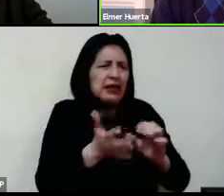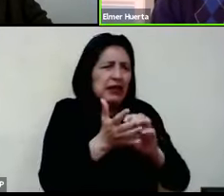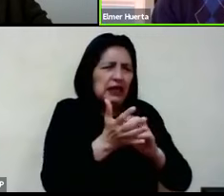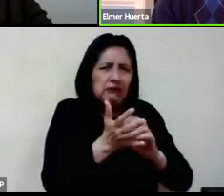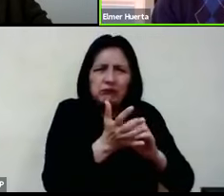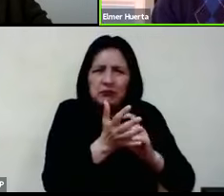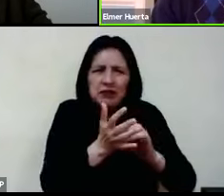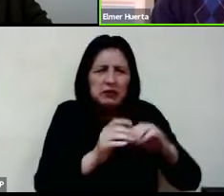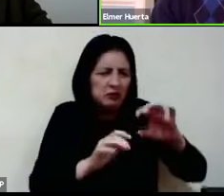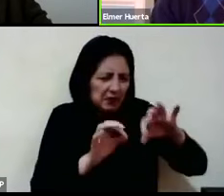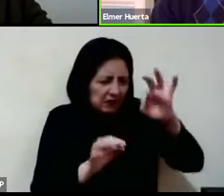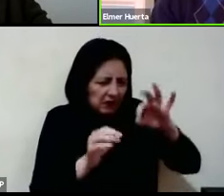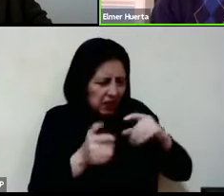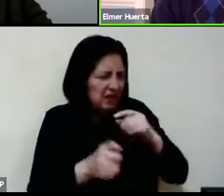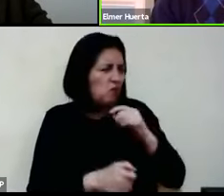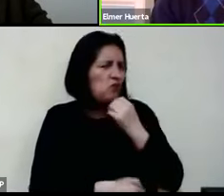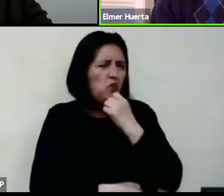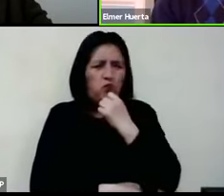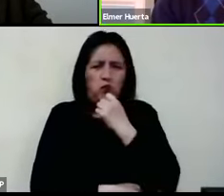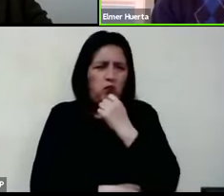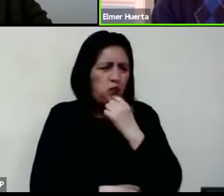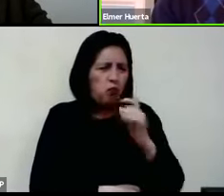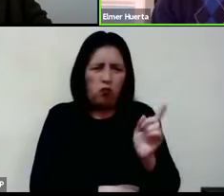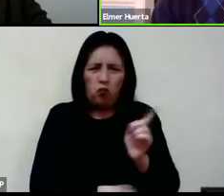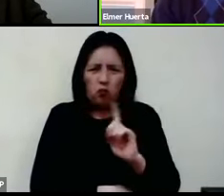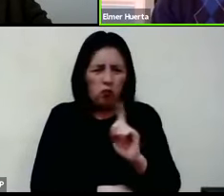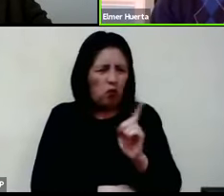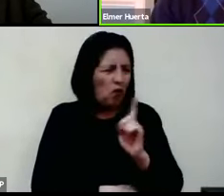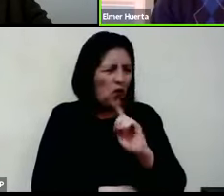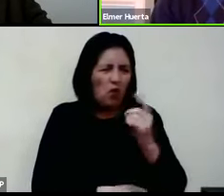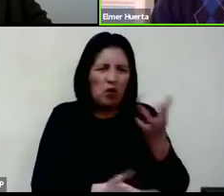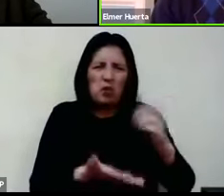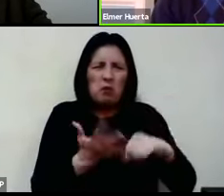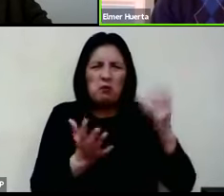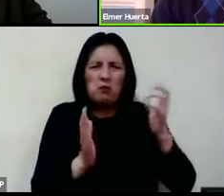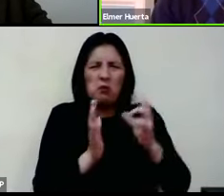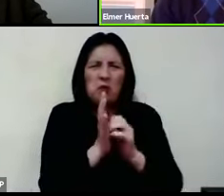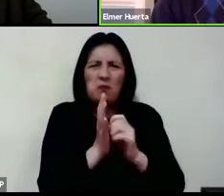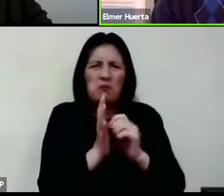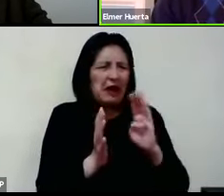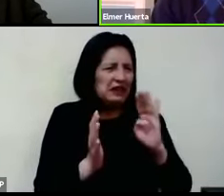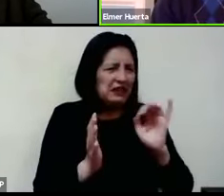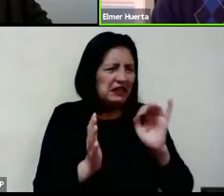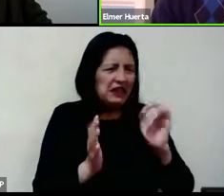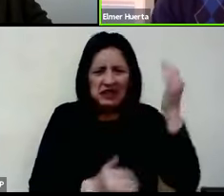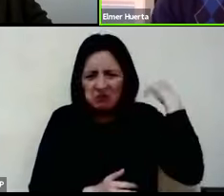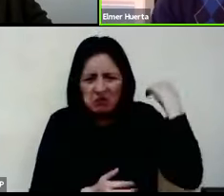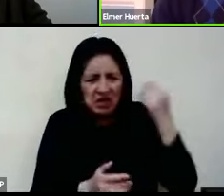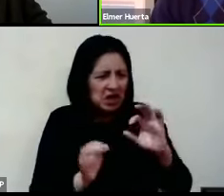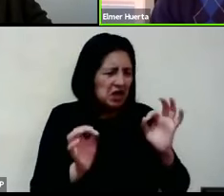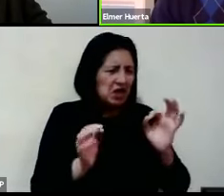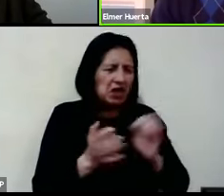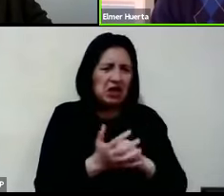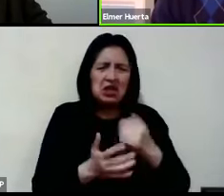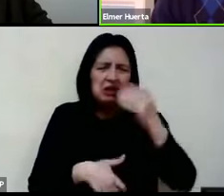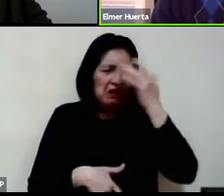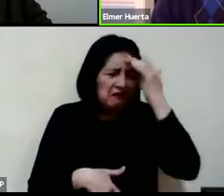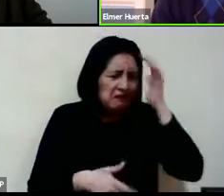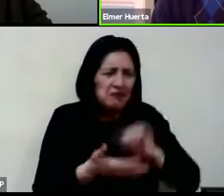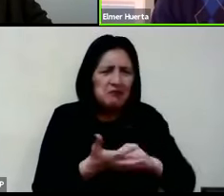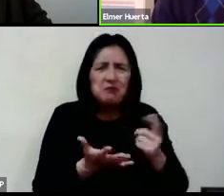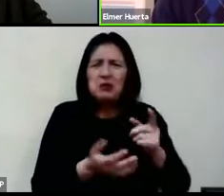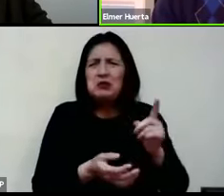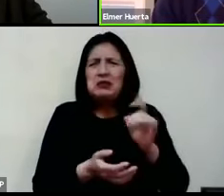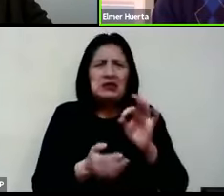no correspondía ni con las neumonías por bacterias, no correspondía con las neumonías por el SARS, por